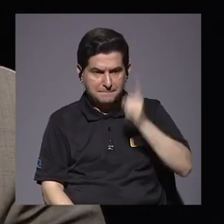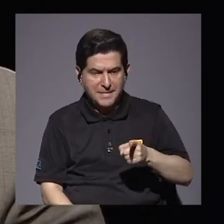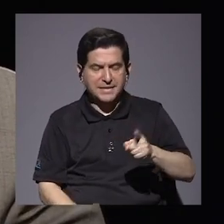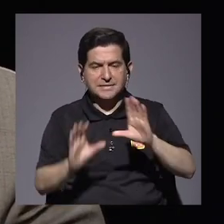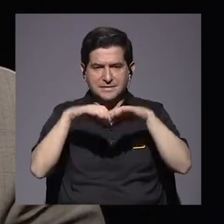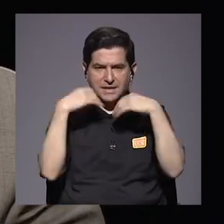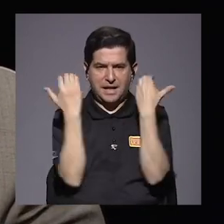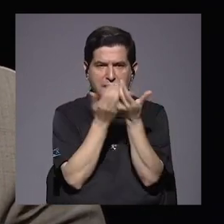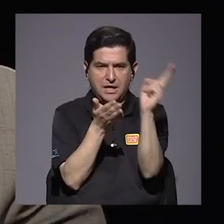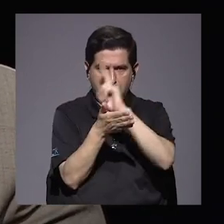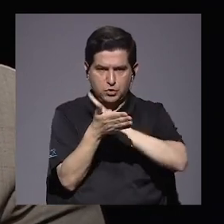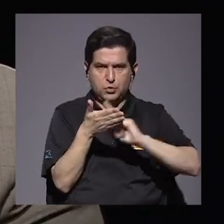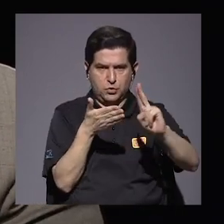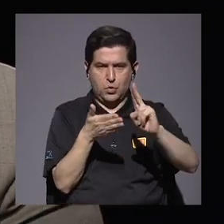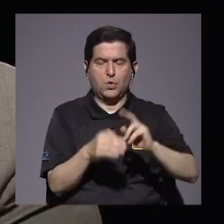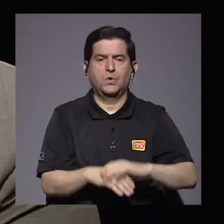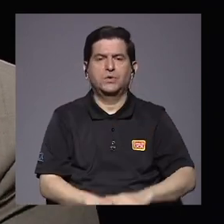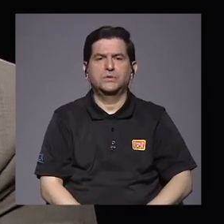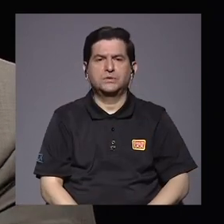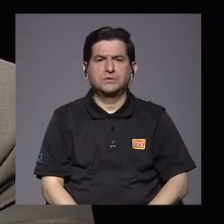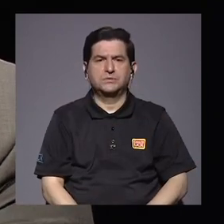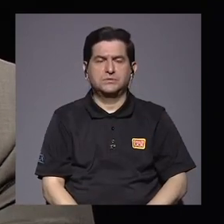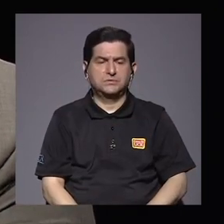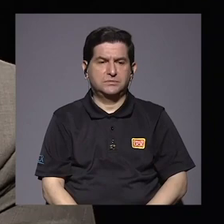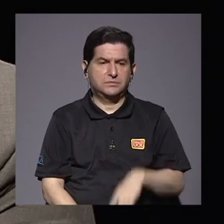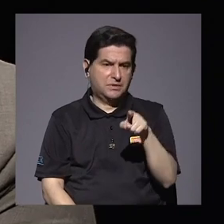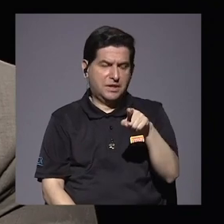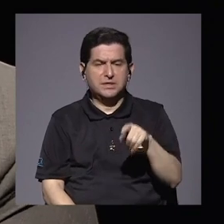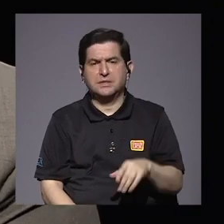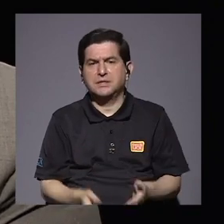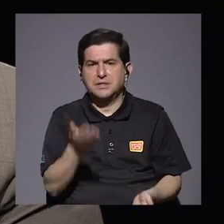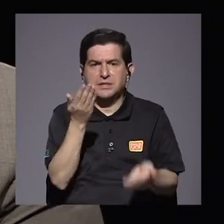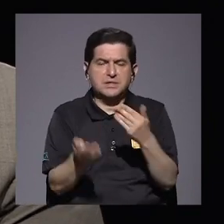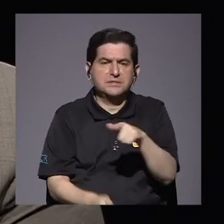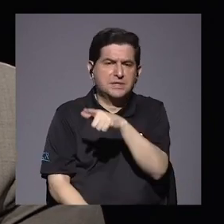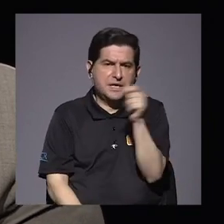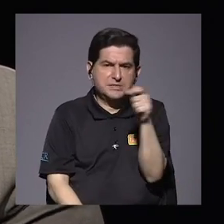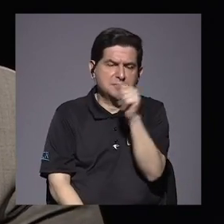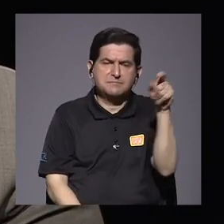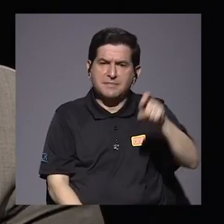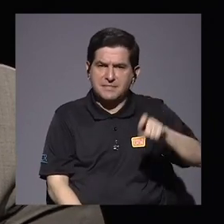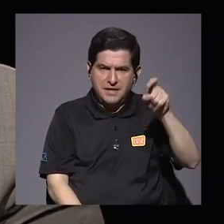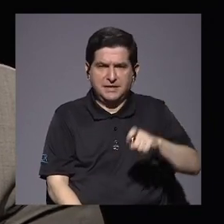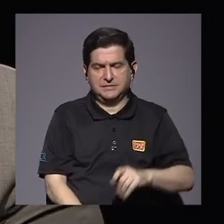da el Consejo Universitario es un mandato que tomará unos meses,